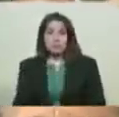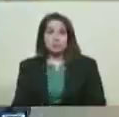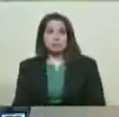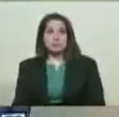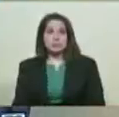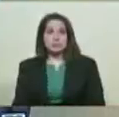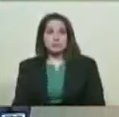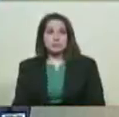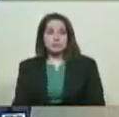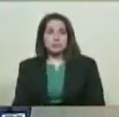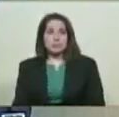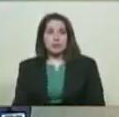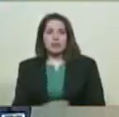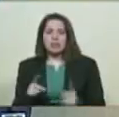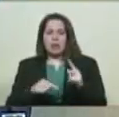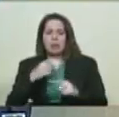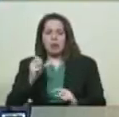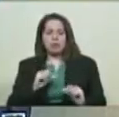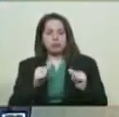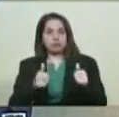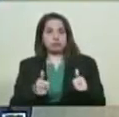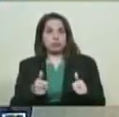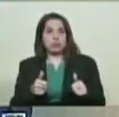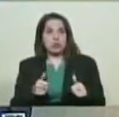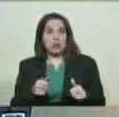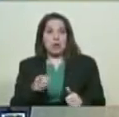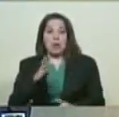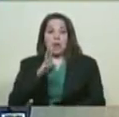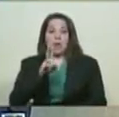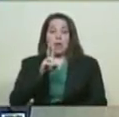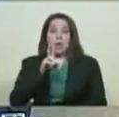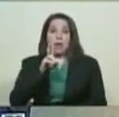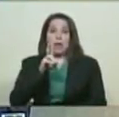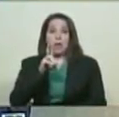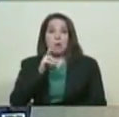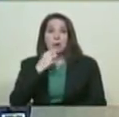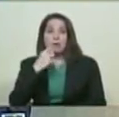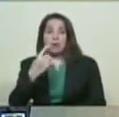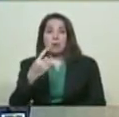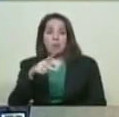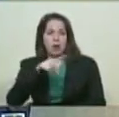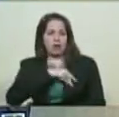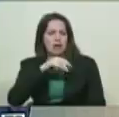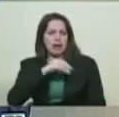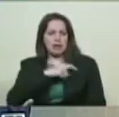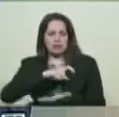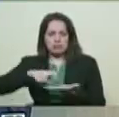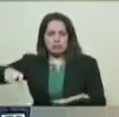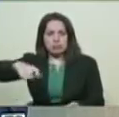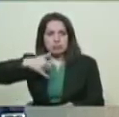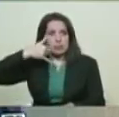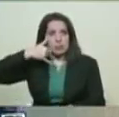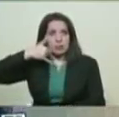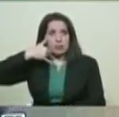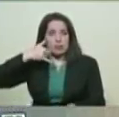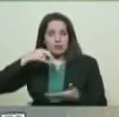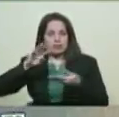Luego creé la aplicación BQR. ¿Ustedes saben qué es eso? En el